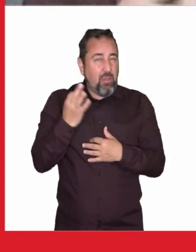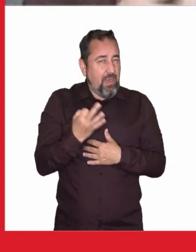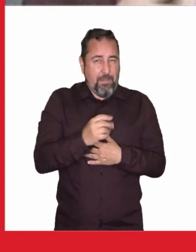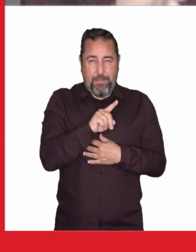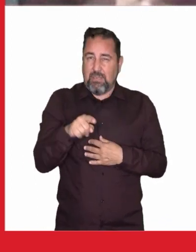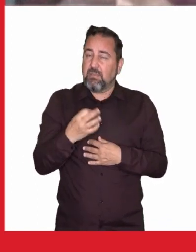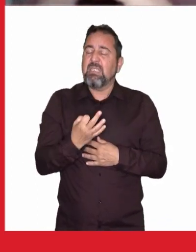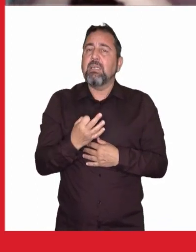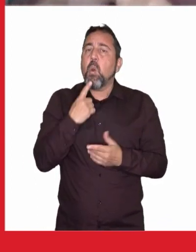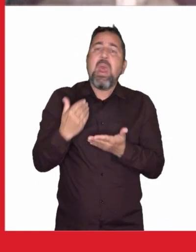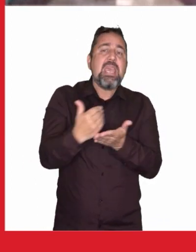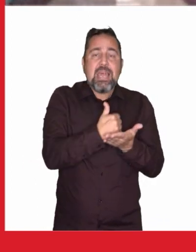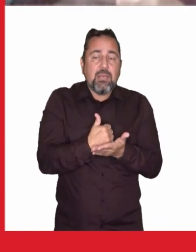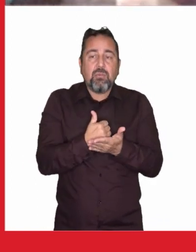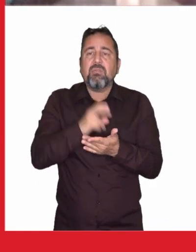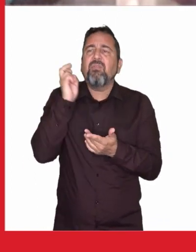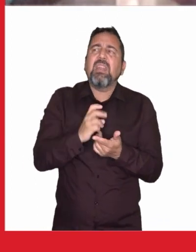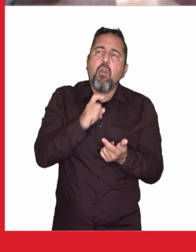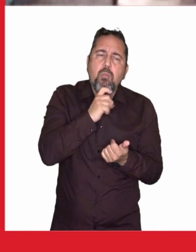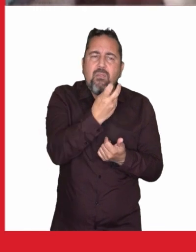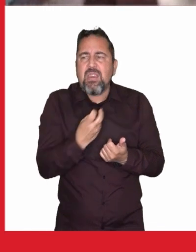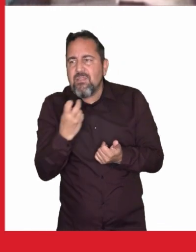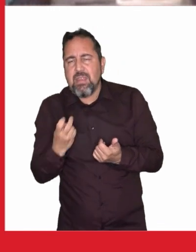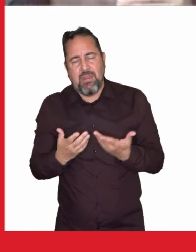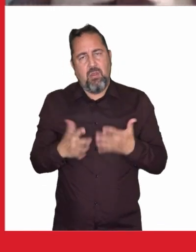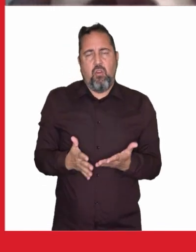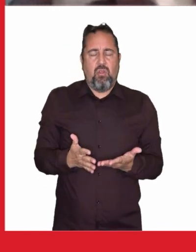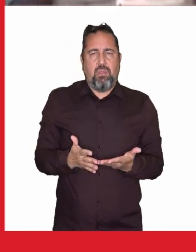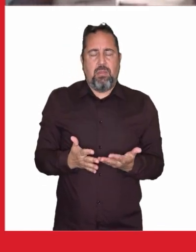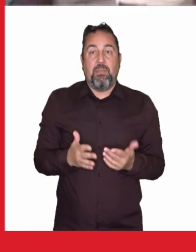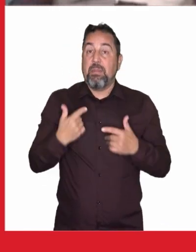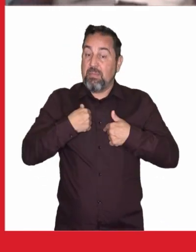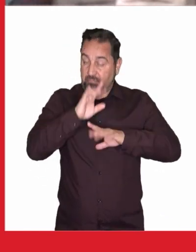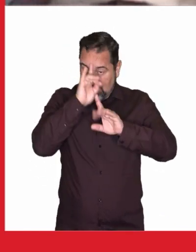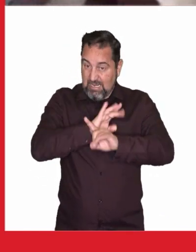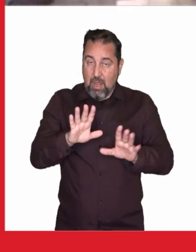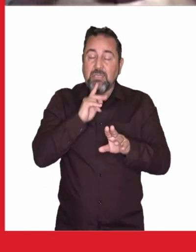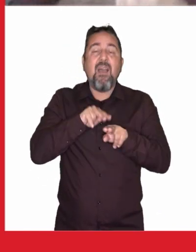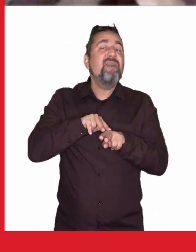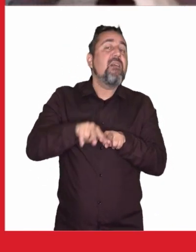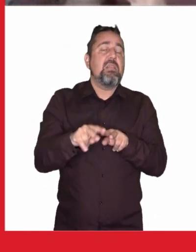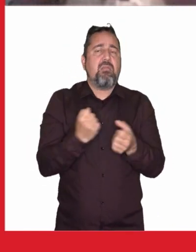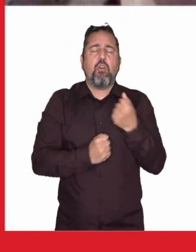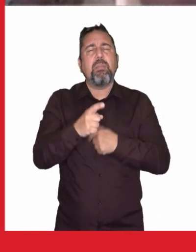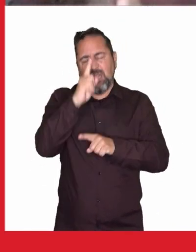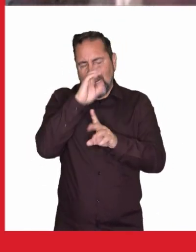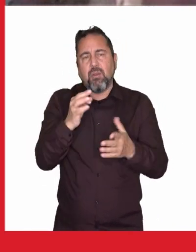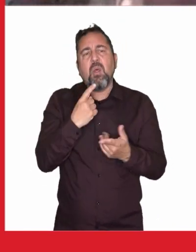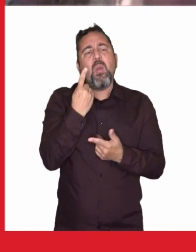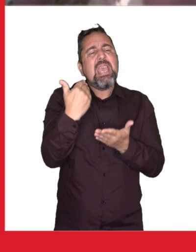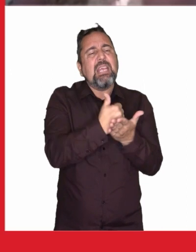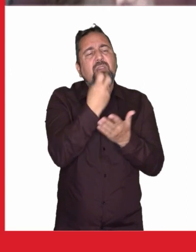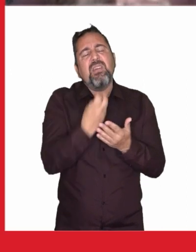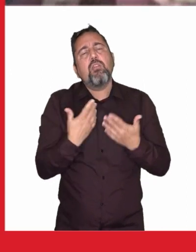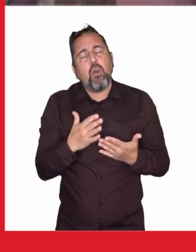ingresos. Y que lo que tienes que tener claro en todo momento es cada ingreso de dónde te viene. Para mí, la clave en la